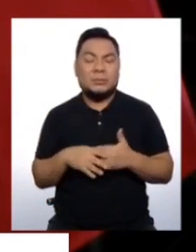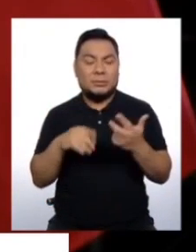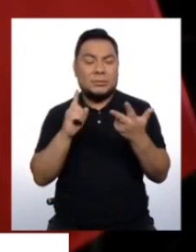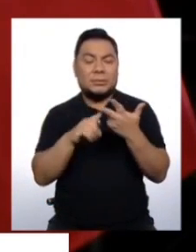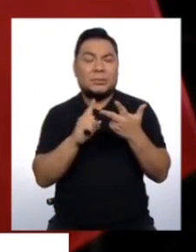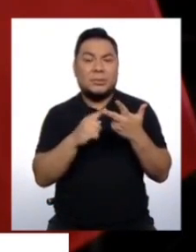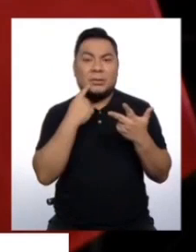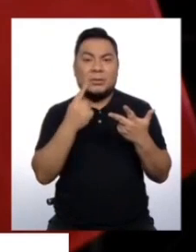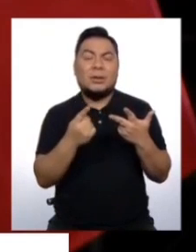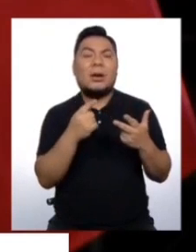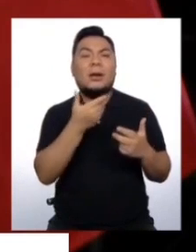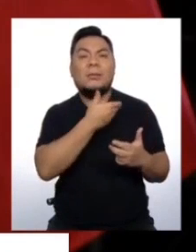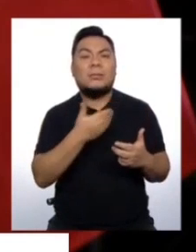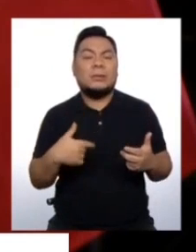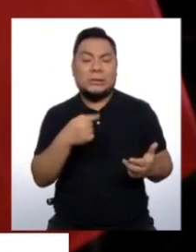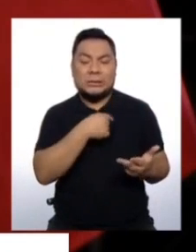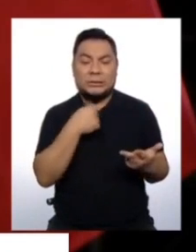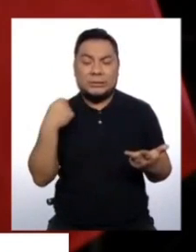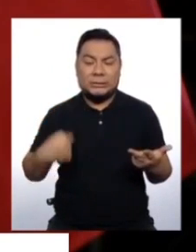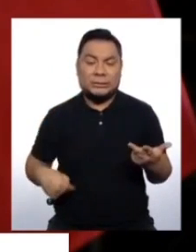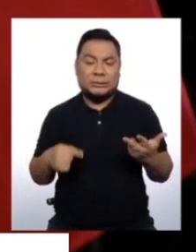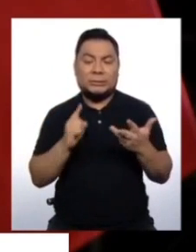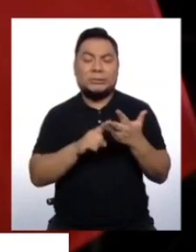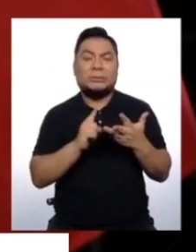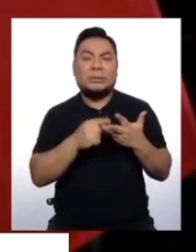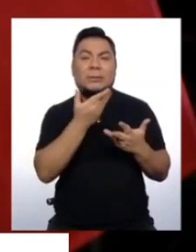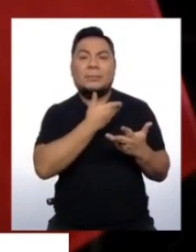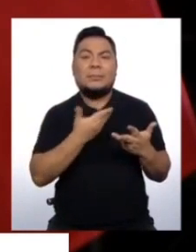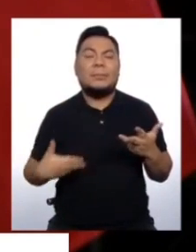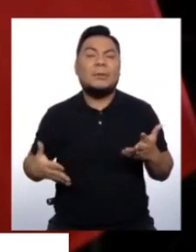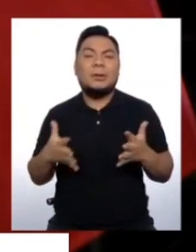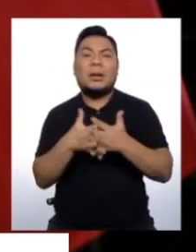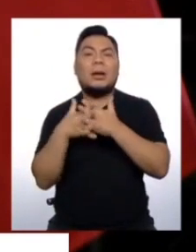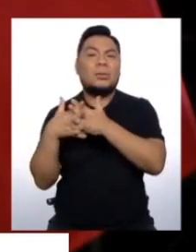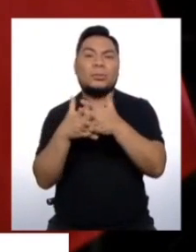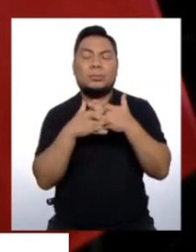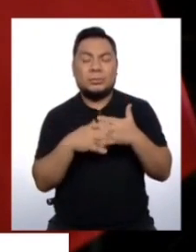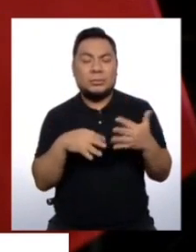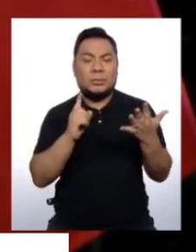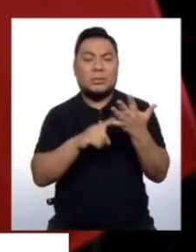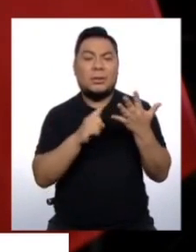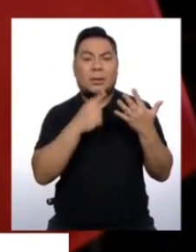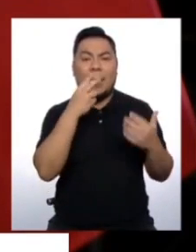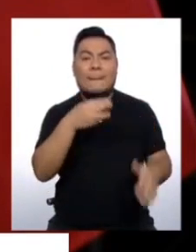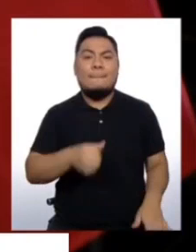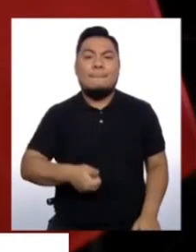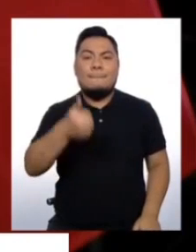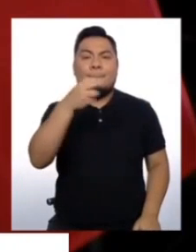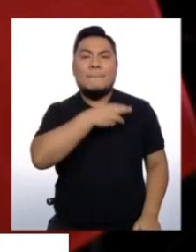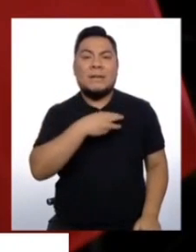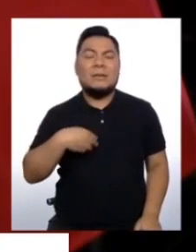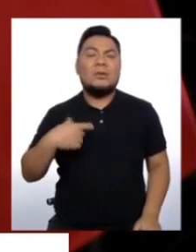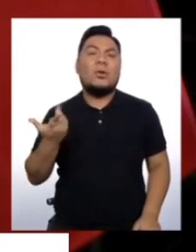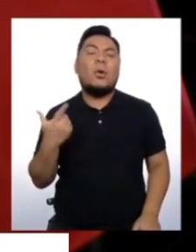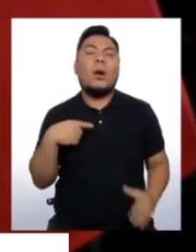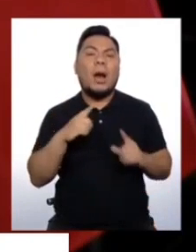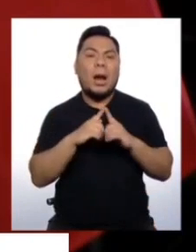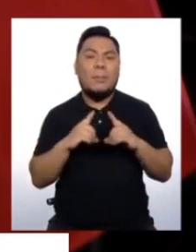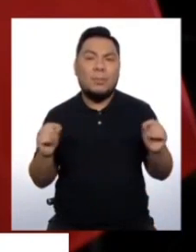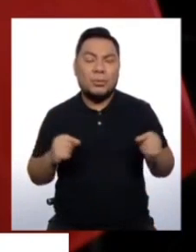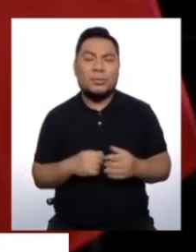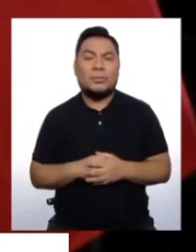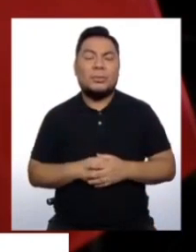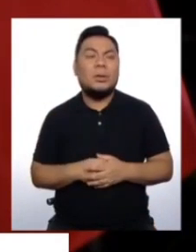con el presidente de China, el presidente de Estados Unidos y el primer ministro de Japón. Y todos